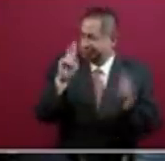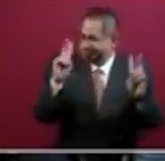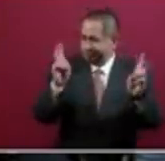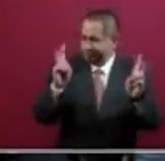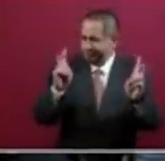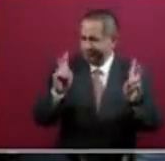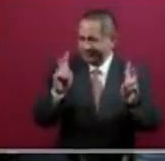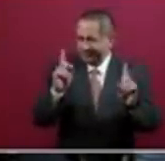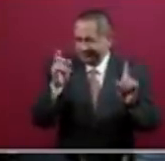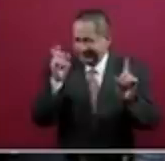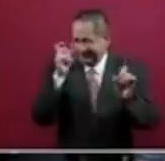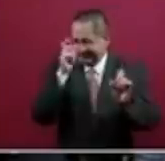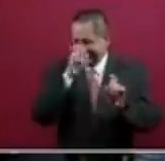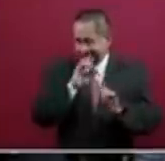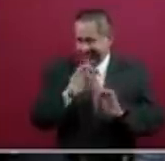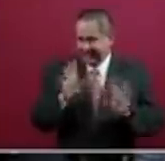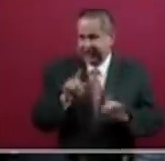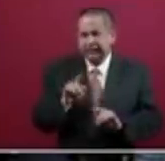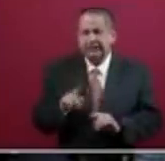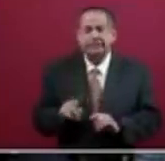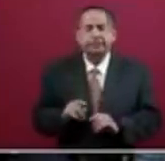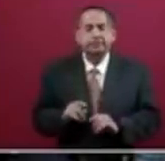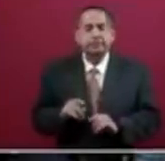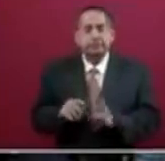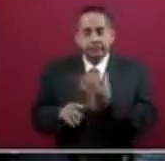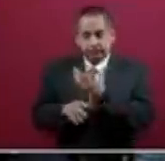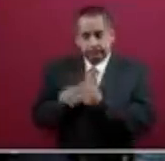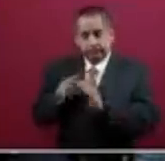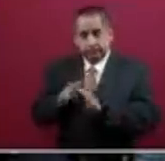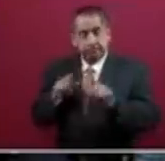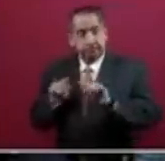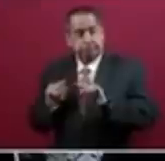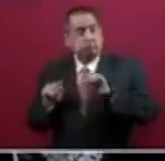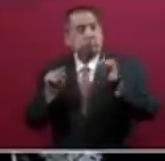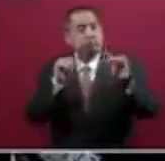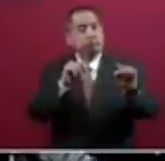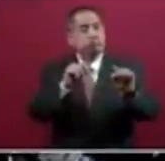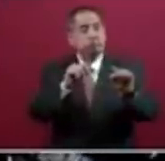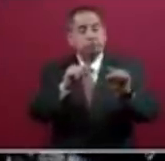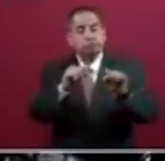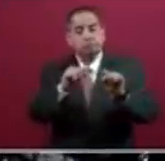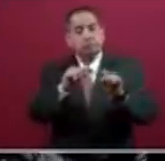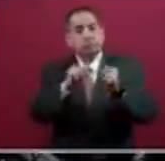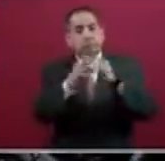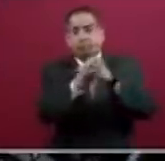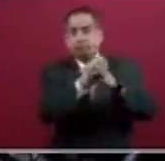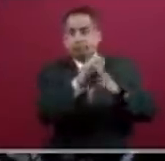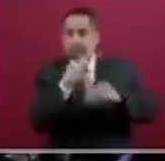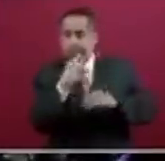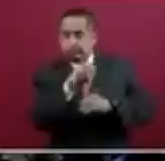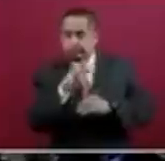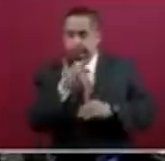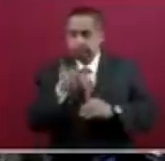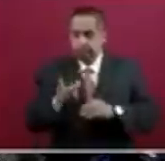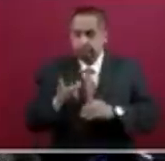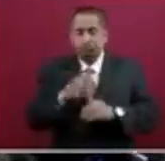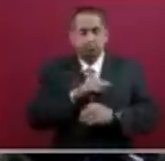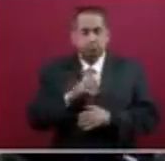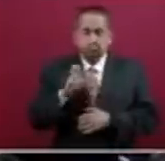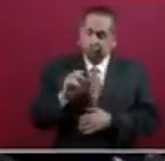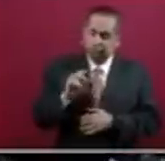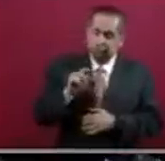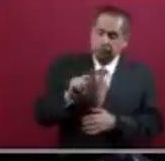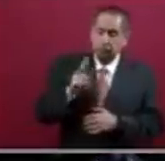pues escabroso, digamos, porque los migrantes que mandan remesas al país, a sus familias, es entre 30.2